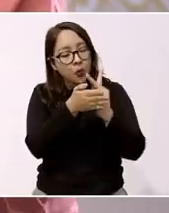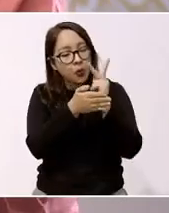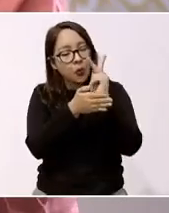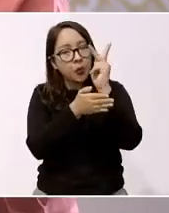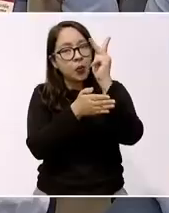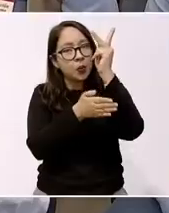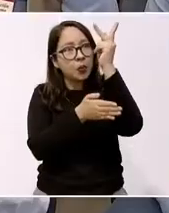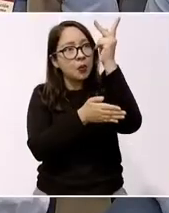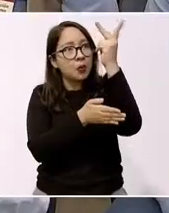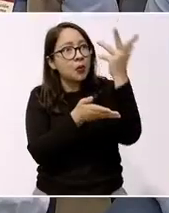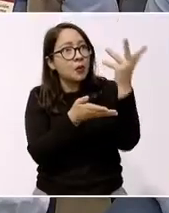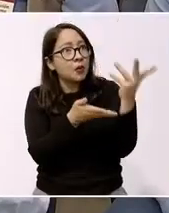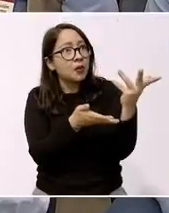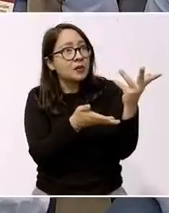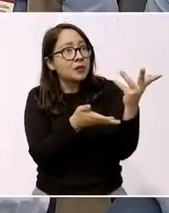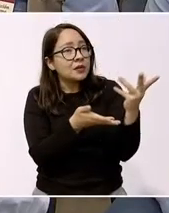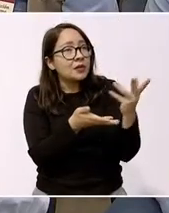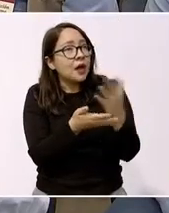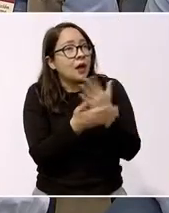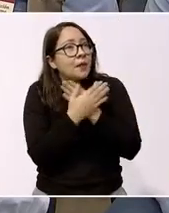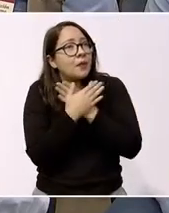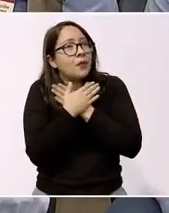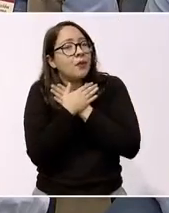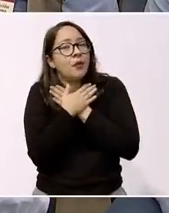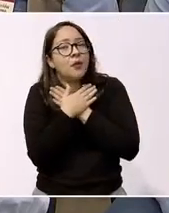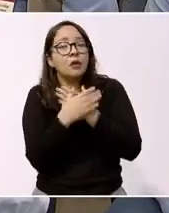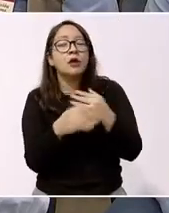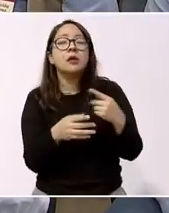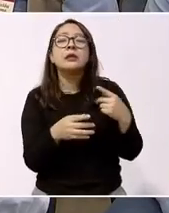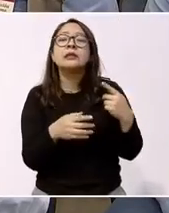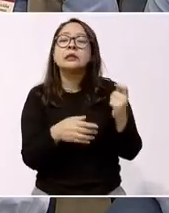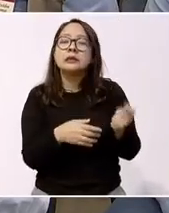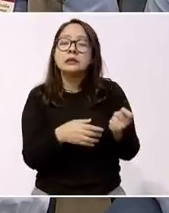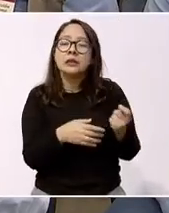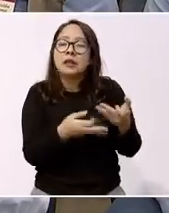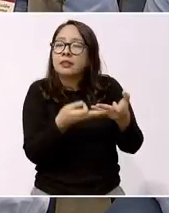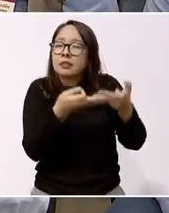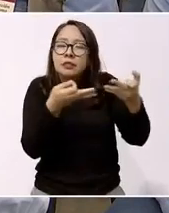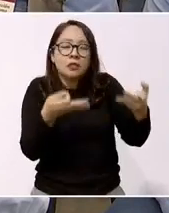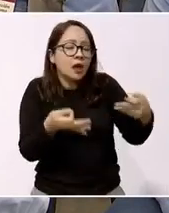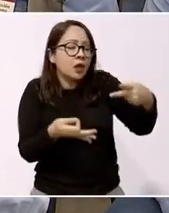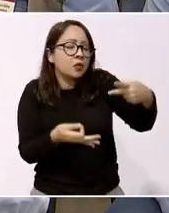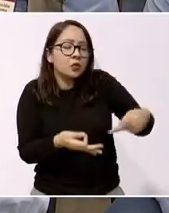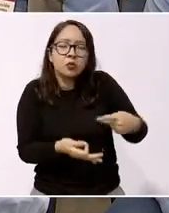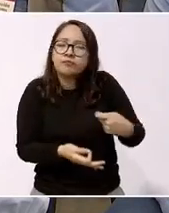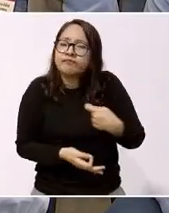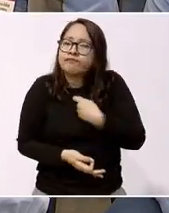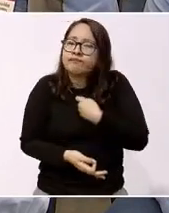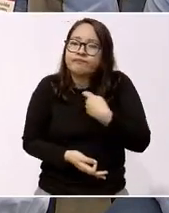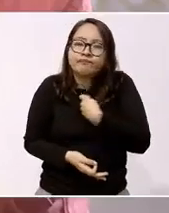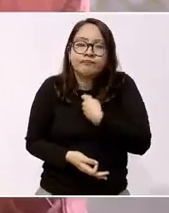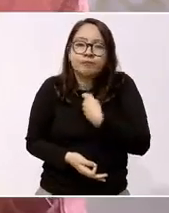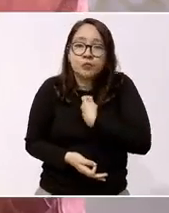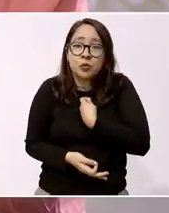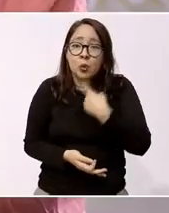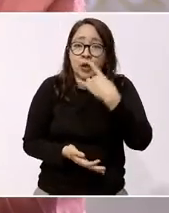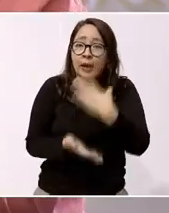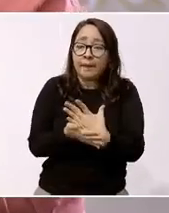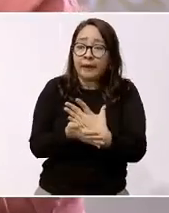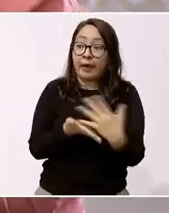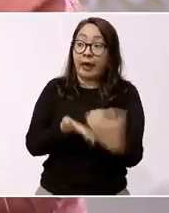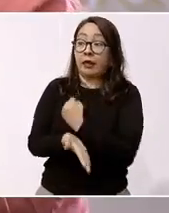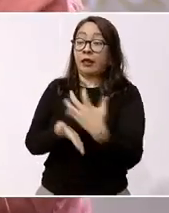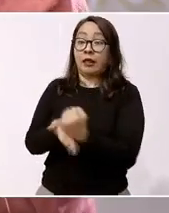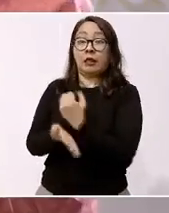siembran? Por el amor que le tienen a la tierra, no solo por lo que van a